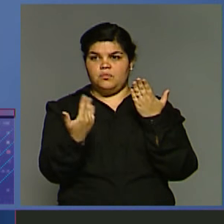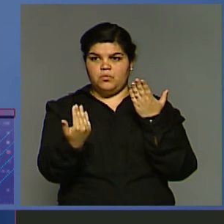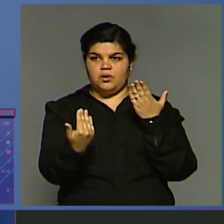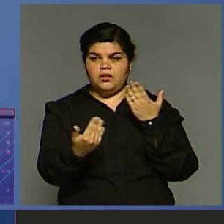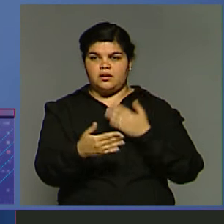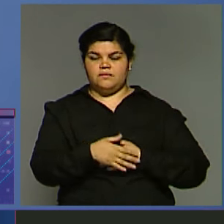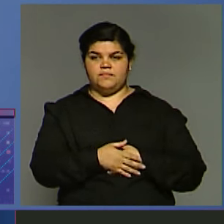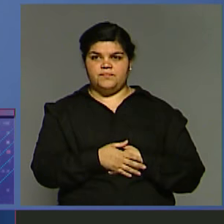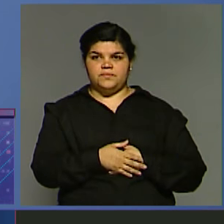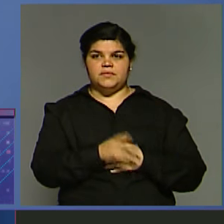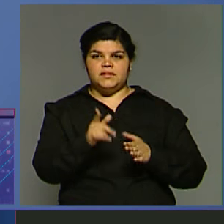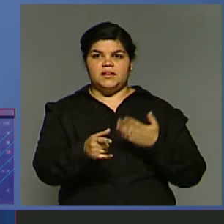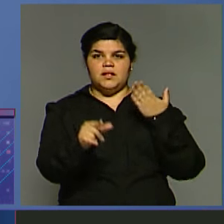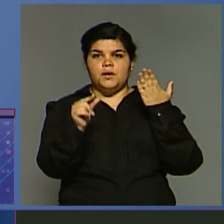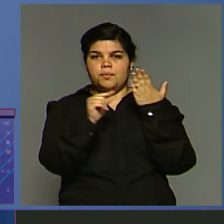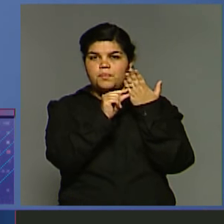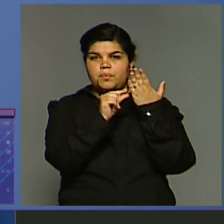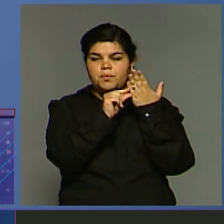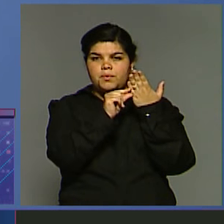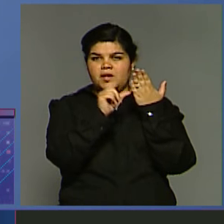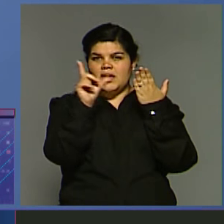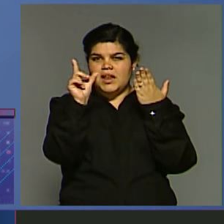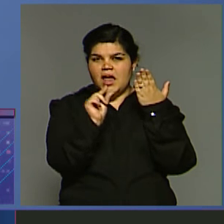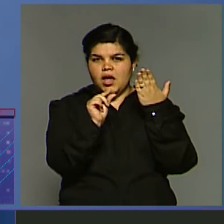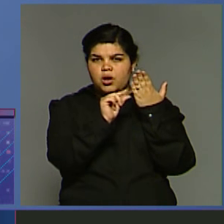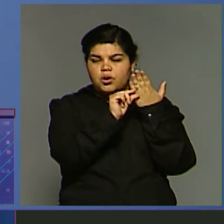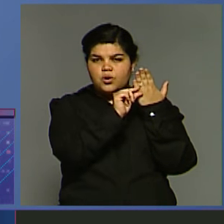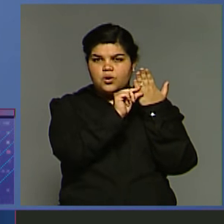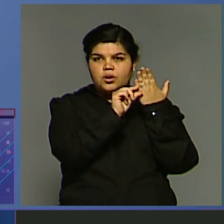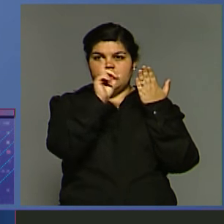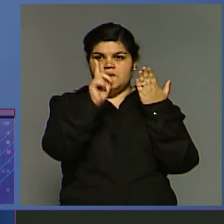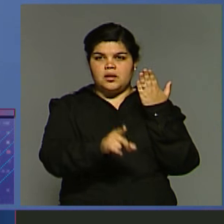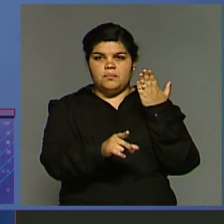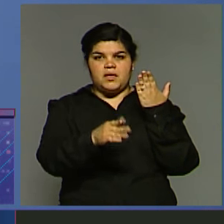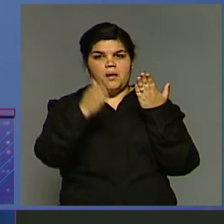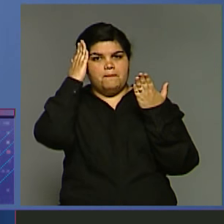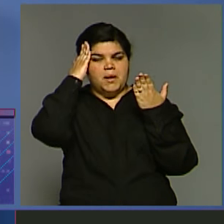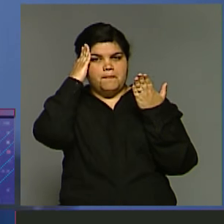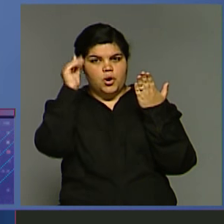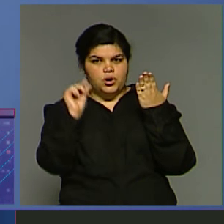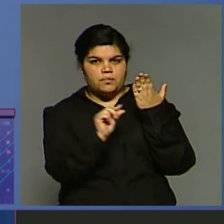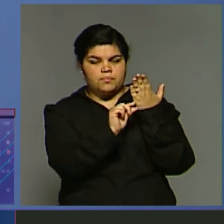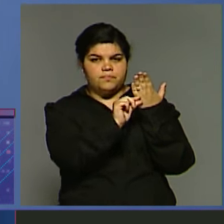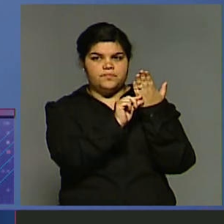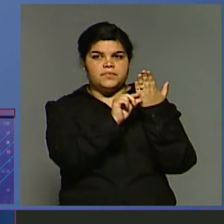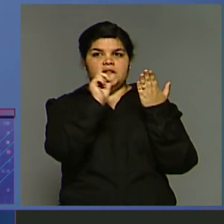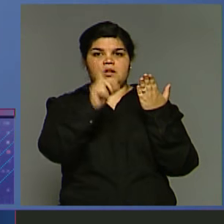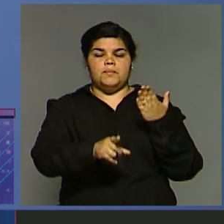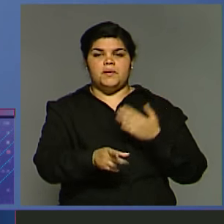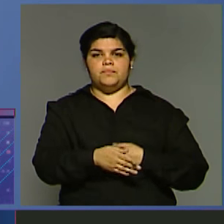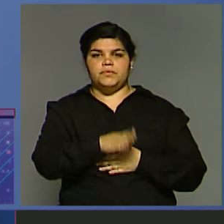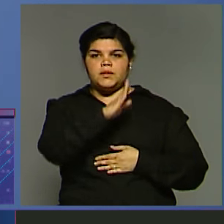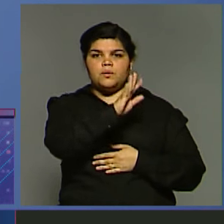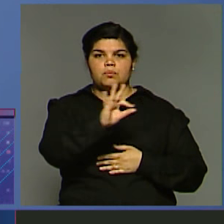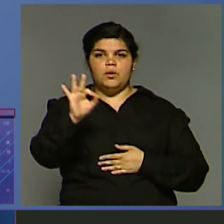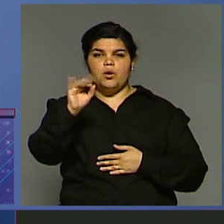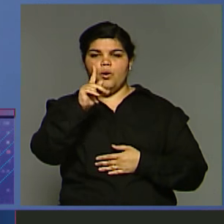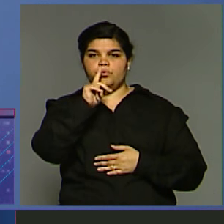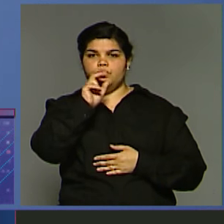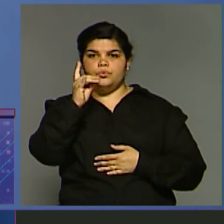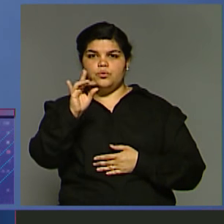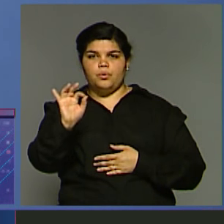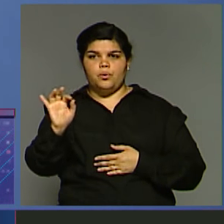Y bueno, va la nano SIM para ponerle y lo que sería la micro SD en el lugar. Tiene Bluetooth, le podemos conectar un auricular